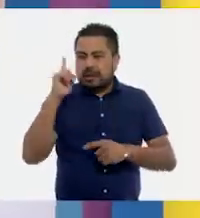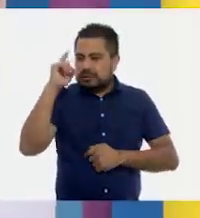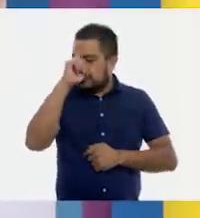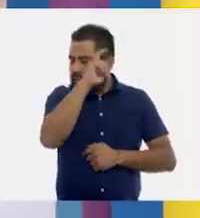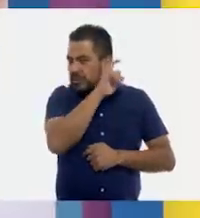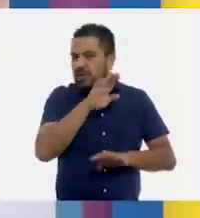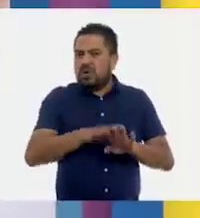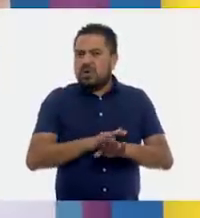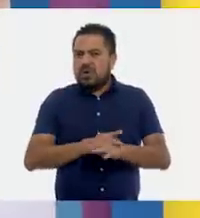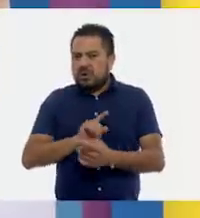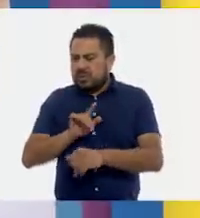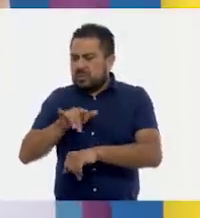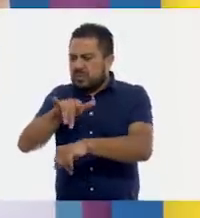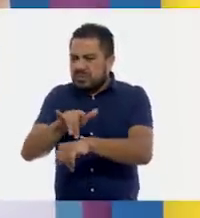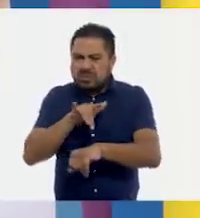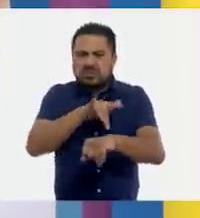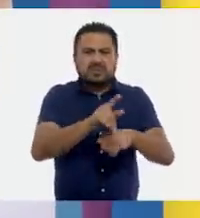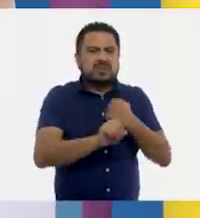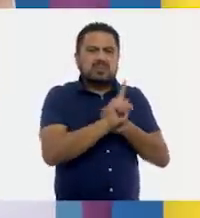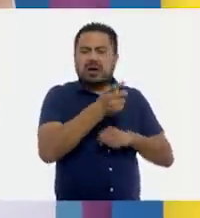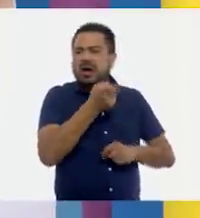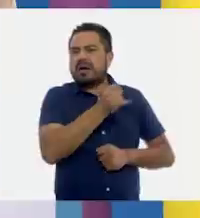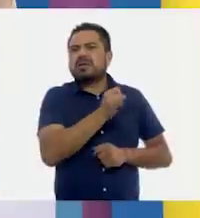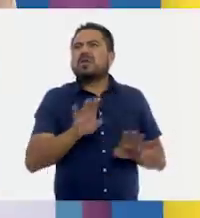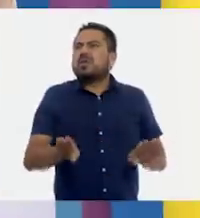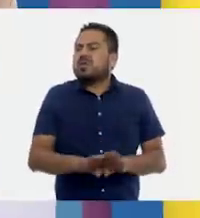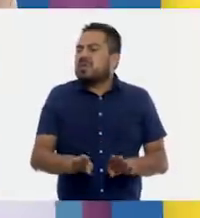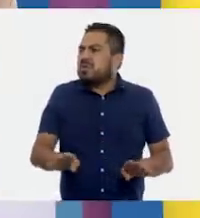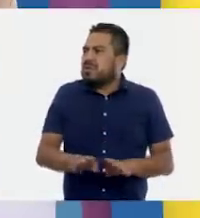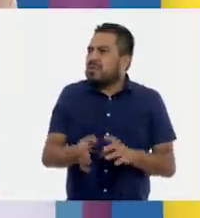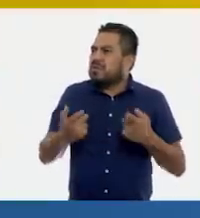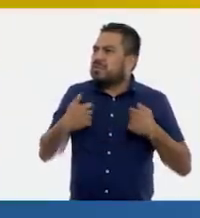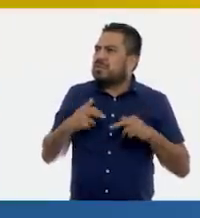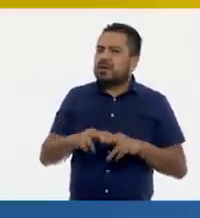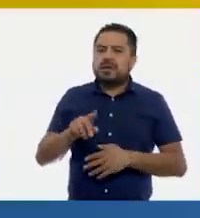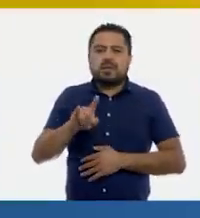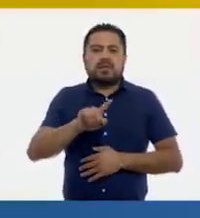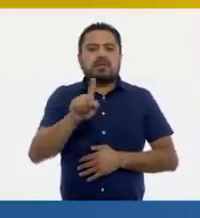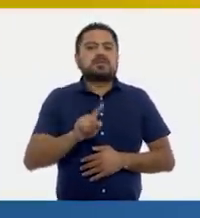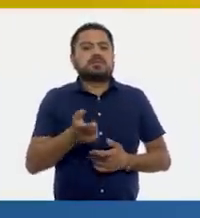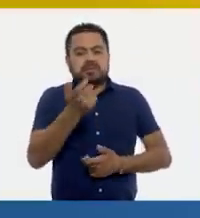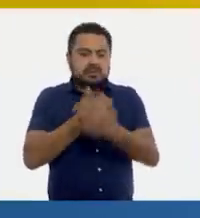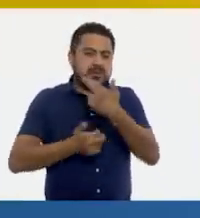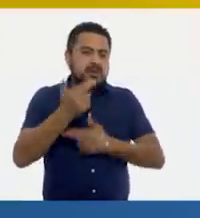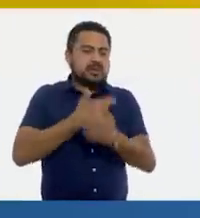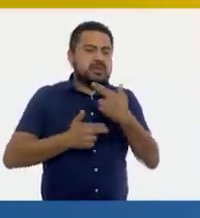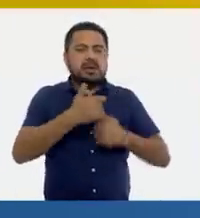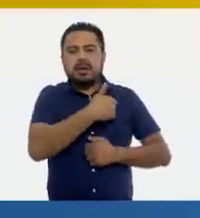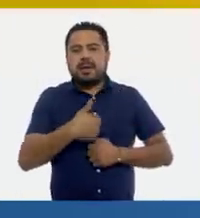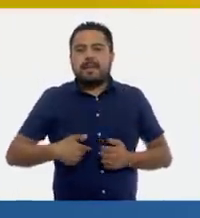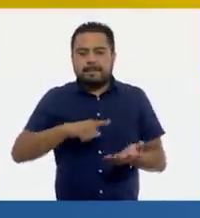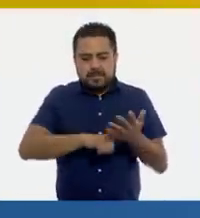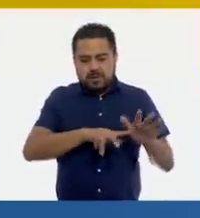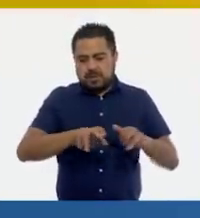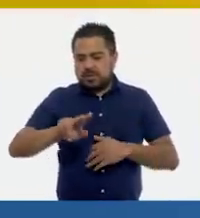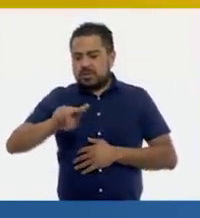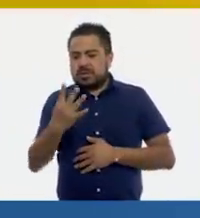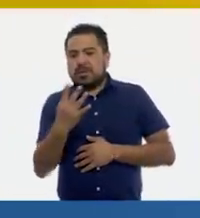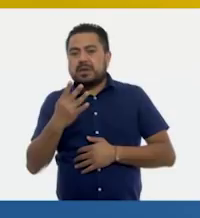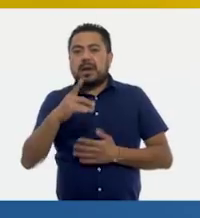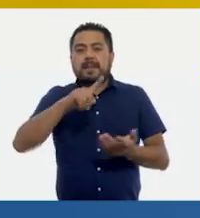y cómo enfrentaron estos problemas, maestra. Díganos. Díaz regresó a la presidencia en 1884 y